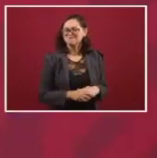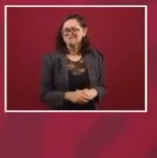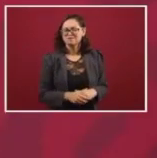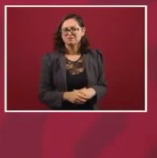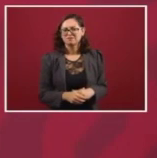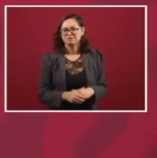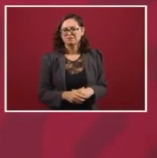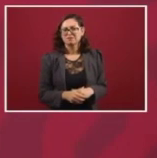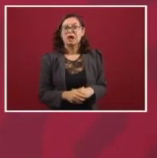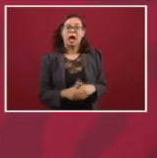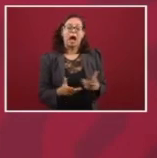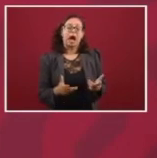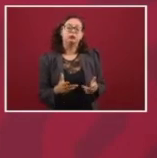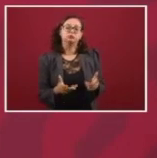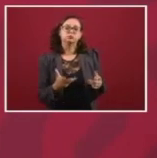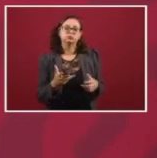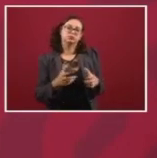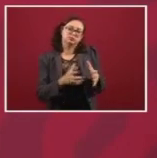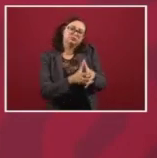Pues eso es crecimiento, ¿no?